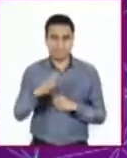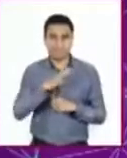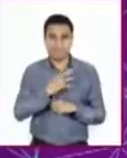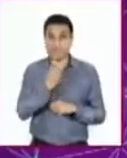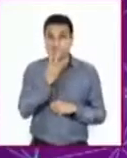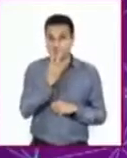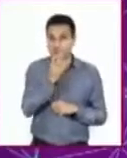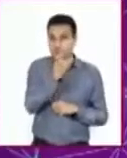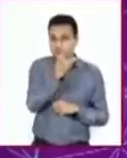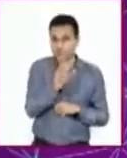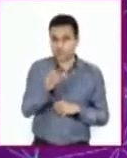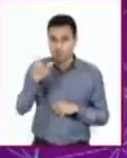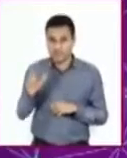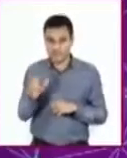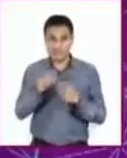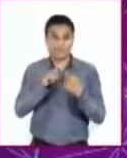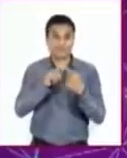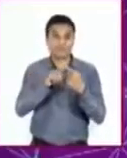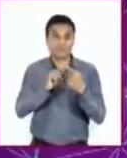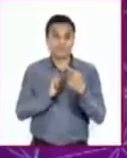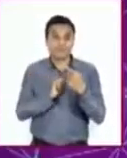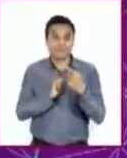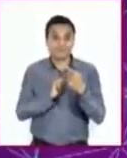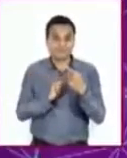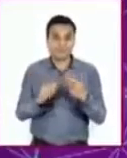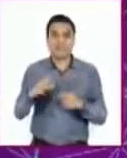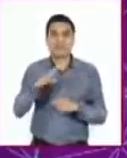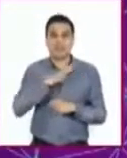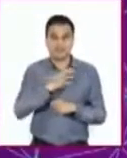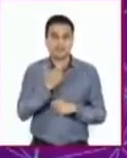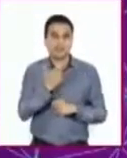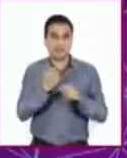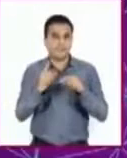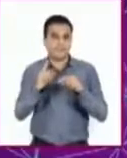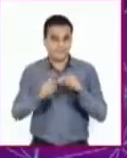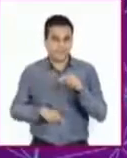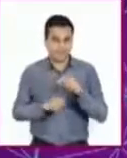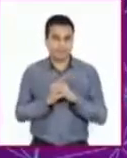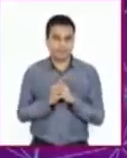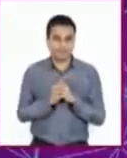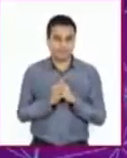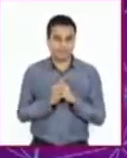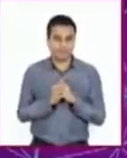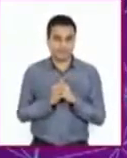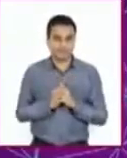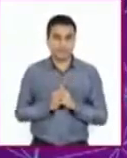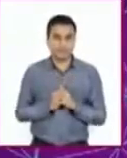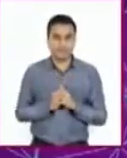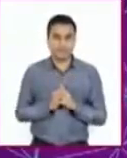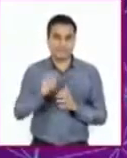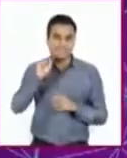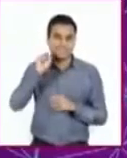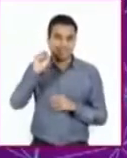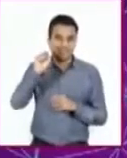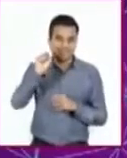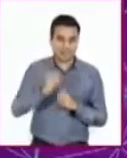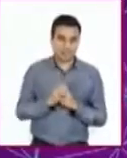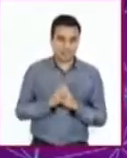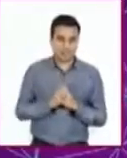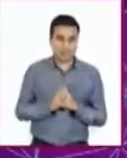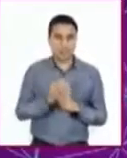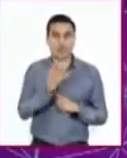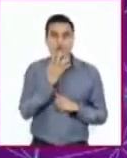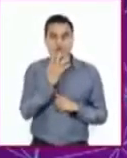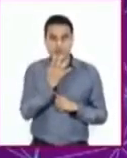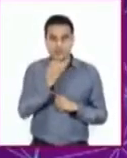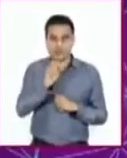dos columnas. En la primera de ellas se incluyen las deducciones, las cuales son: por cuota sindical, 4